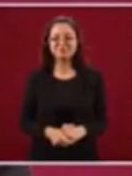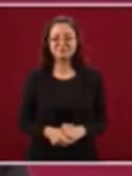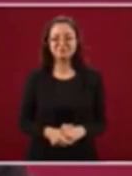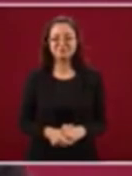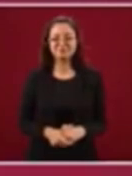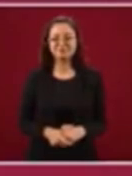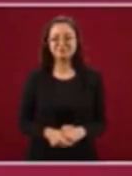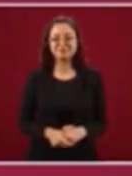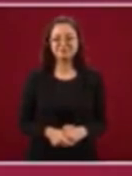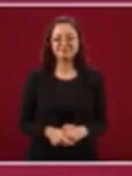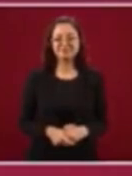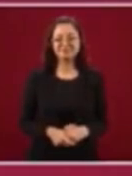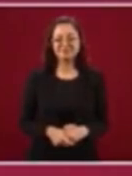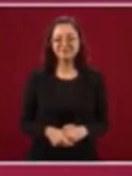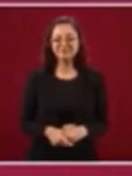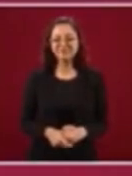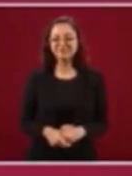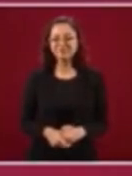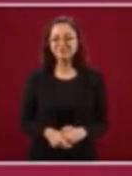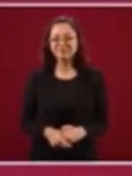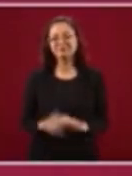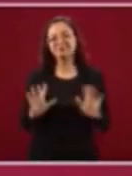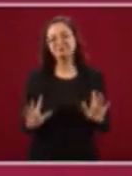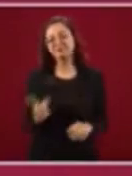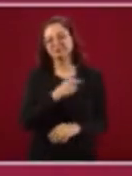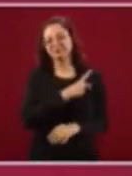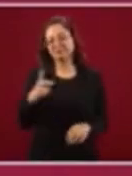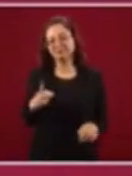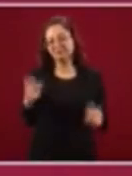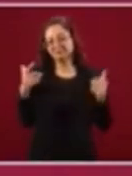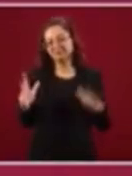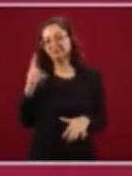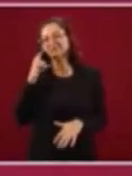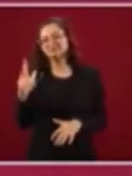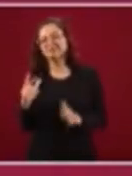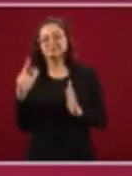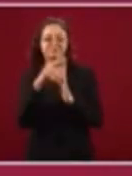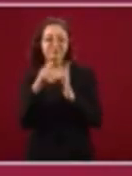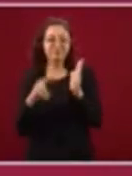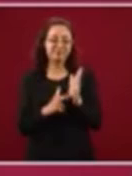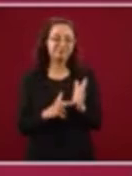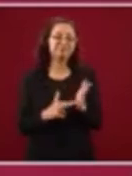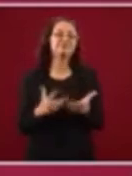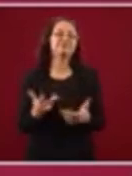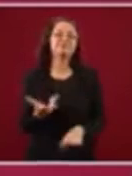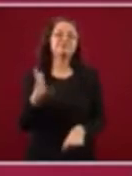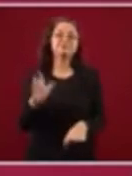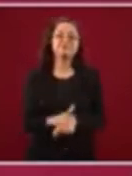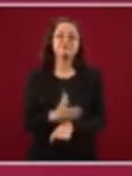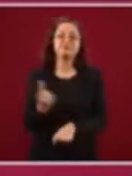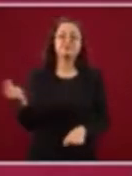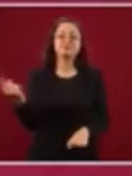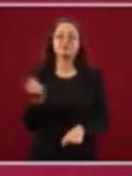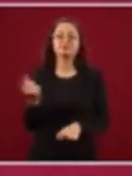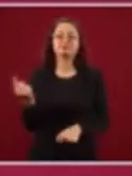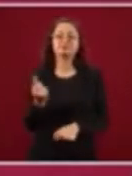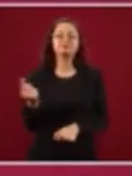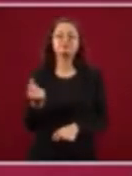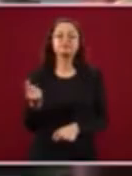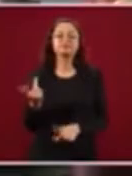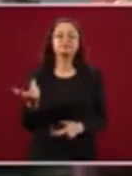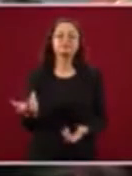Tendríamos que definir nada más algunas reglas como condición, porque aun cuando